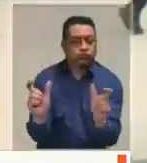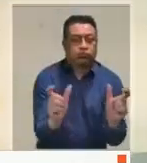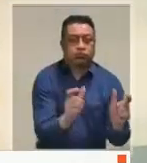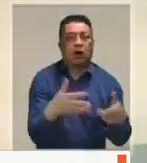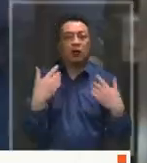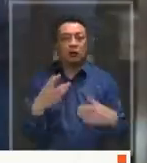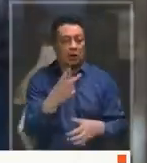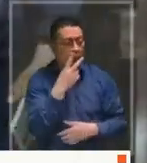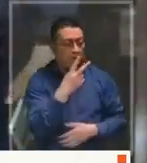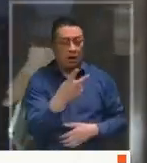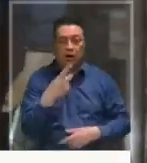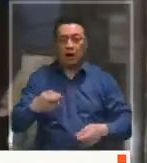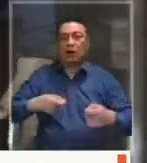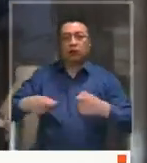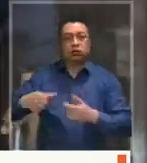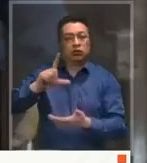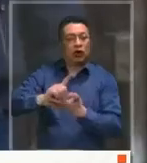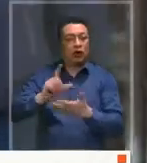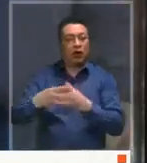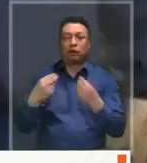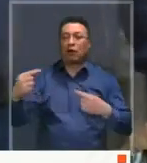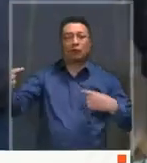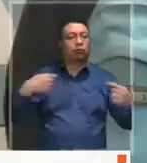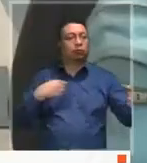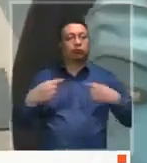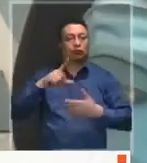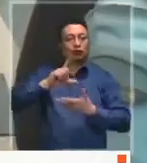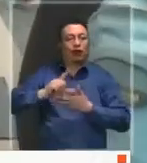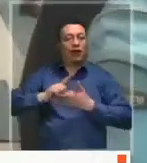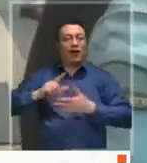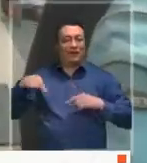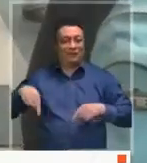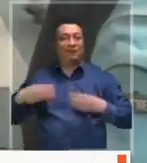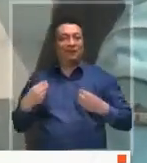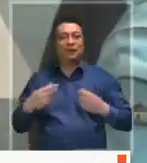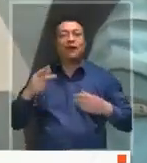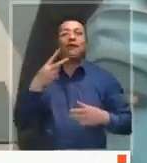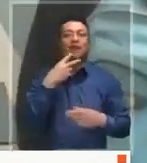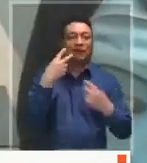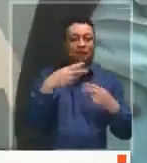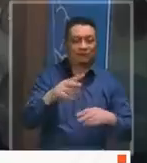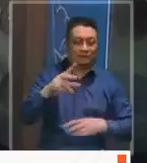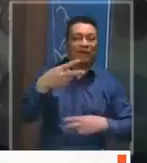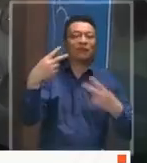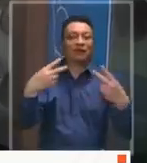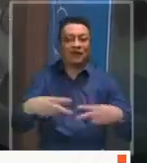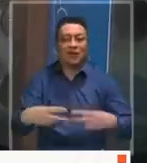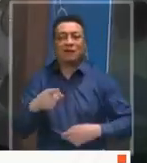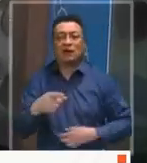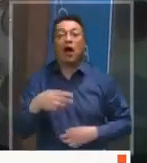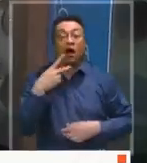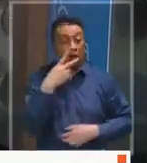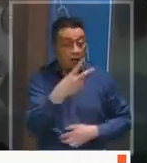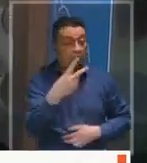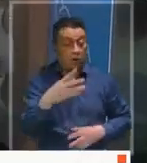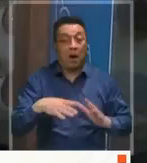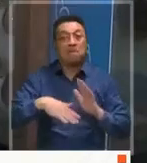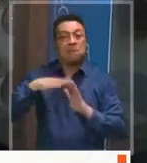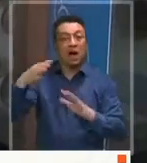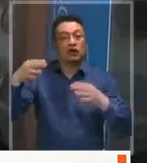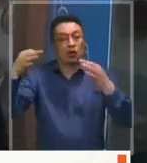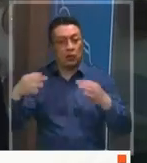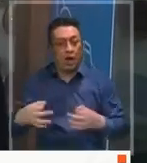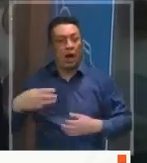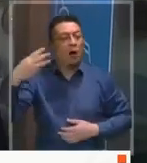comienzan a notar los comerciantes establecidos y residentes de la ciudad jardín. Ahora hemos visto que hay mucho más seguridad de la municipalidad